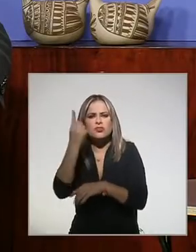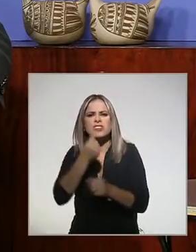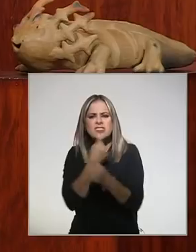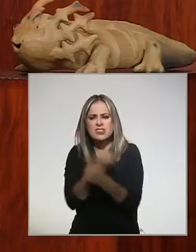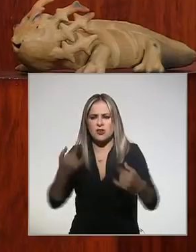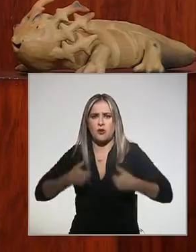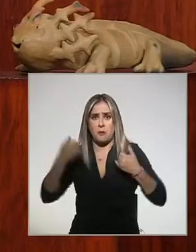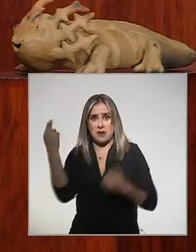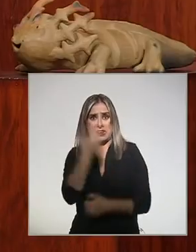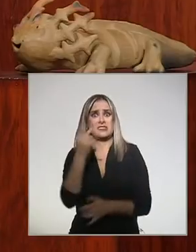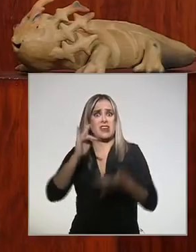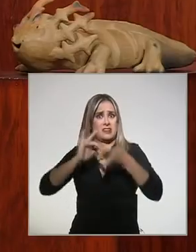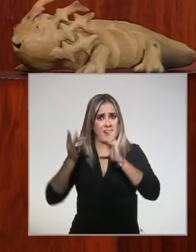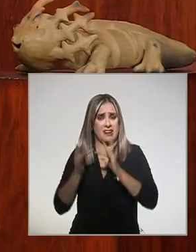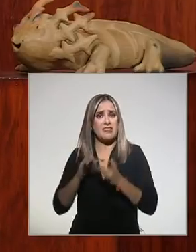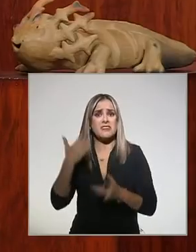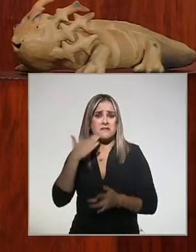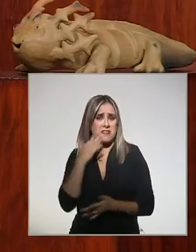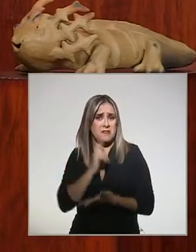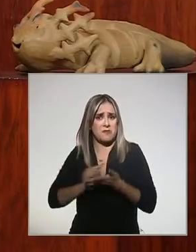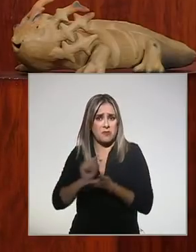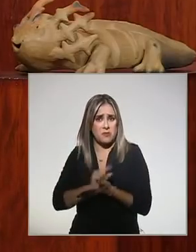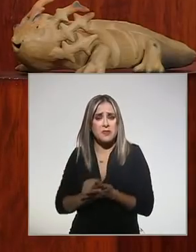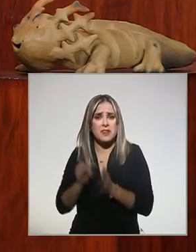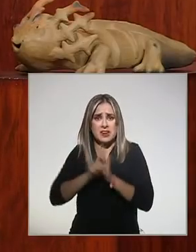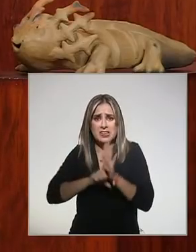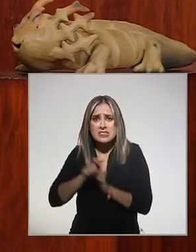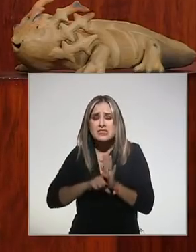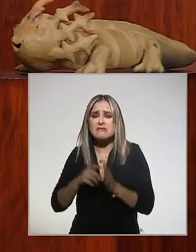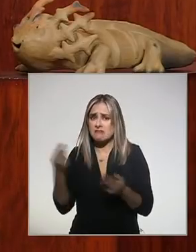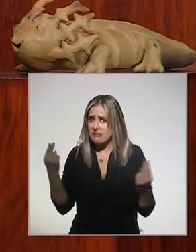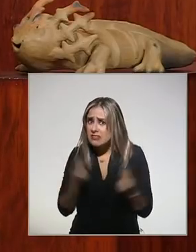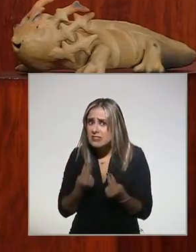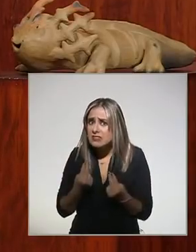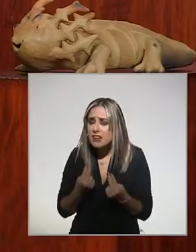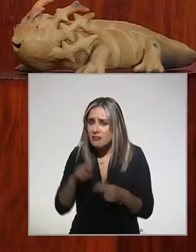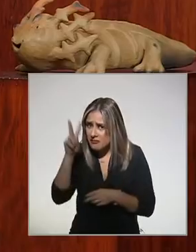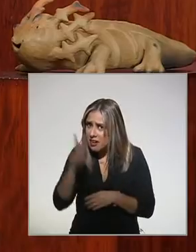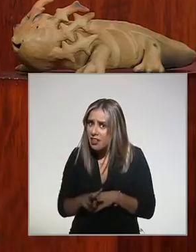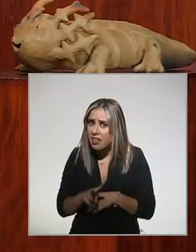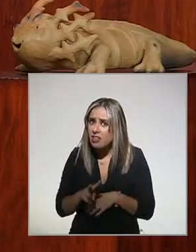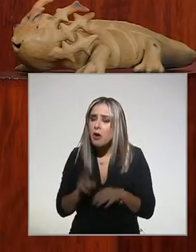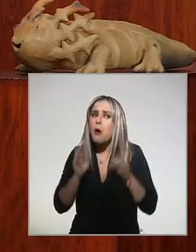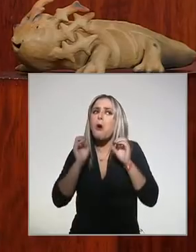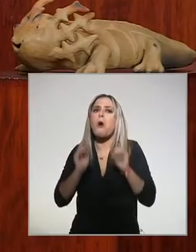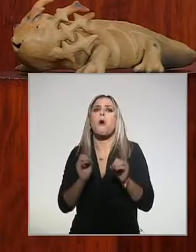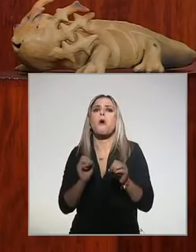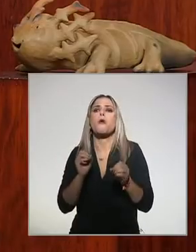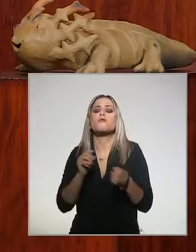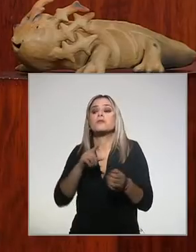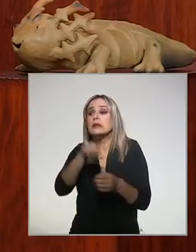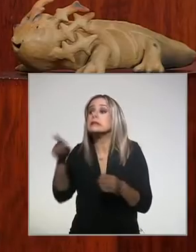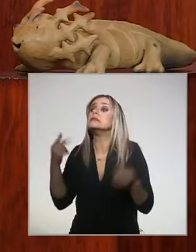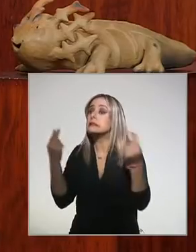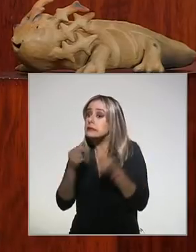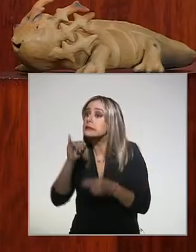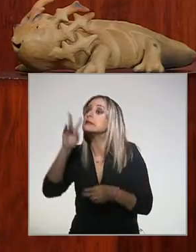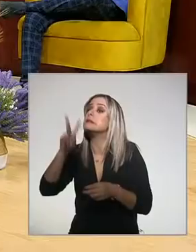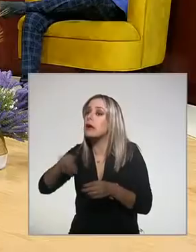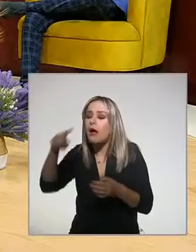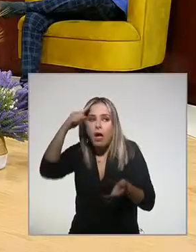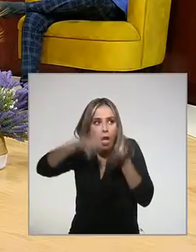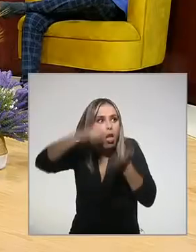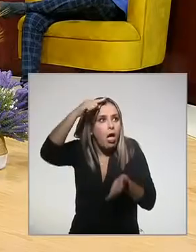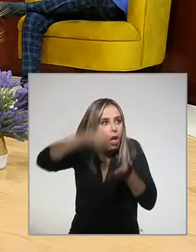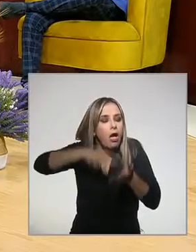una red sociodigital, ¿no? ¿Hay una verdadera necesidad o es una necesidad que se nos ha hecho creer a través incluso